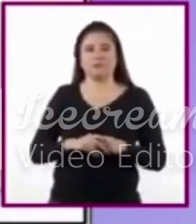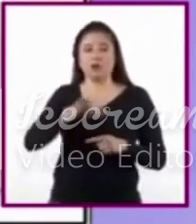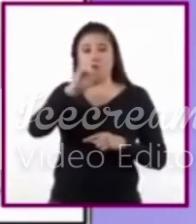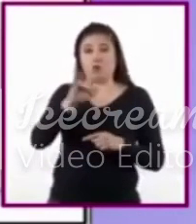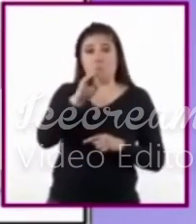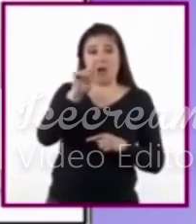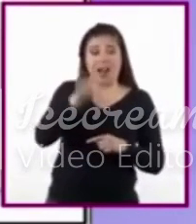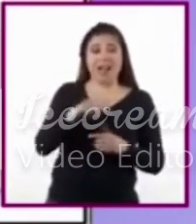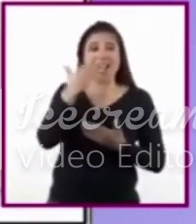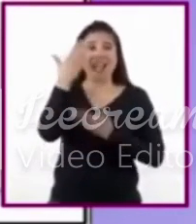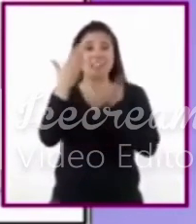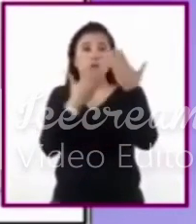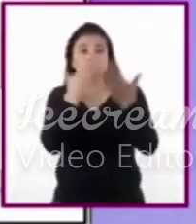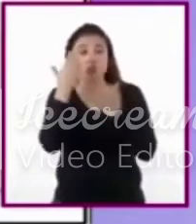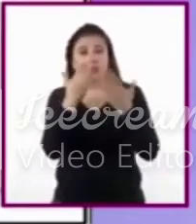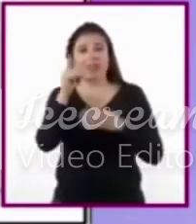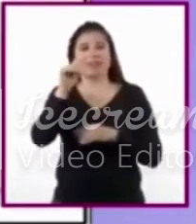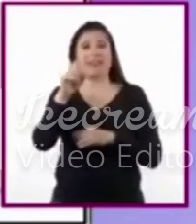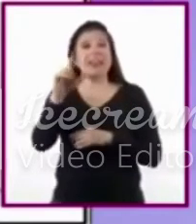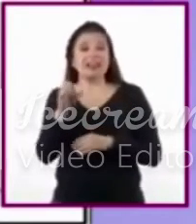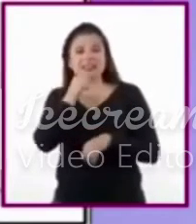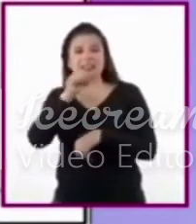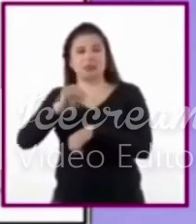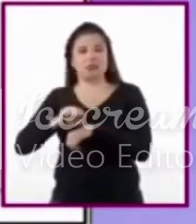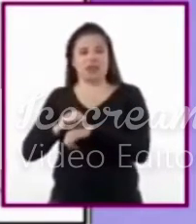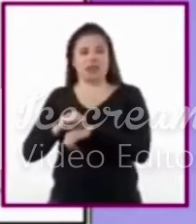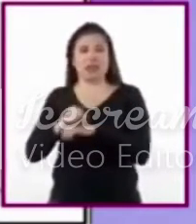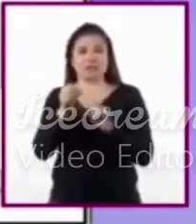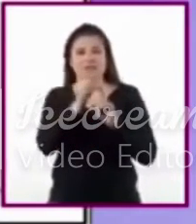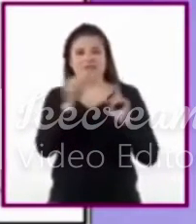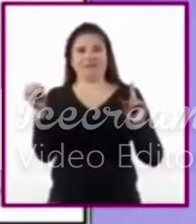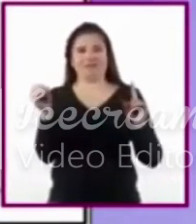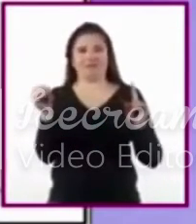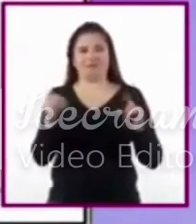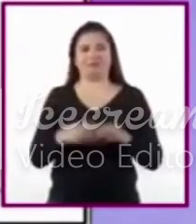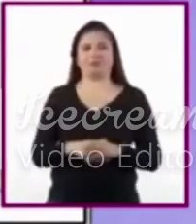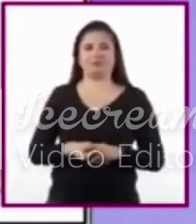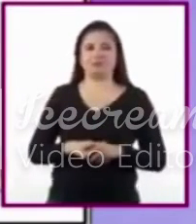Juan estudia en la telesecundaria.